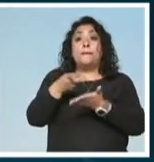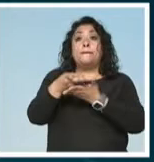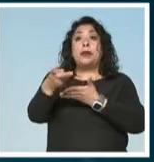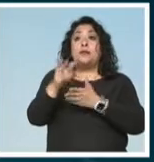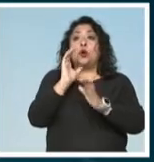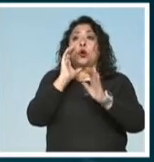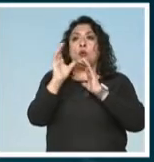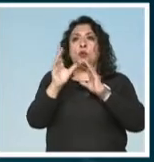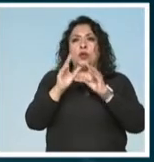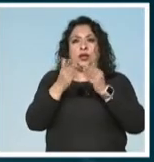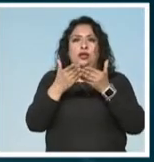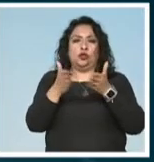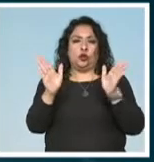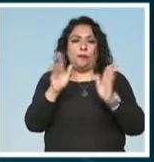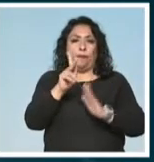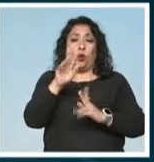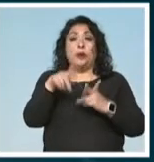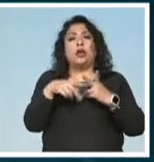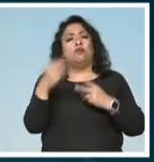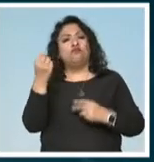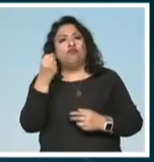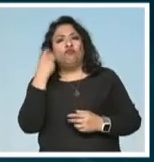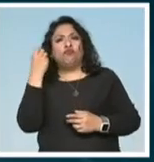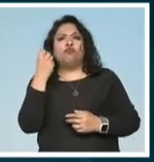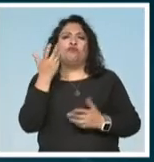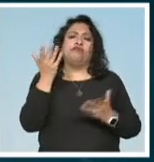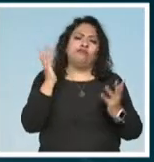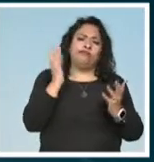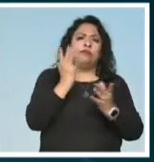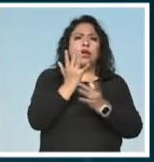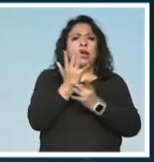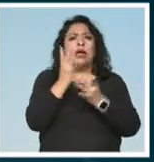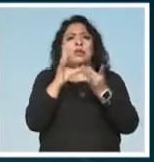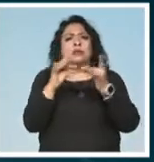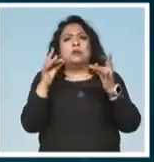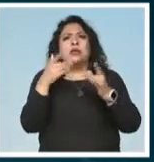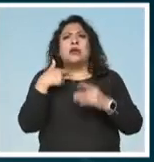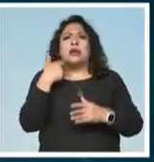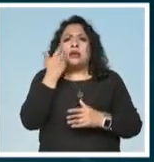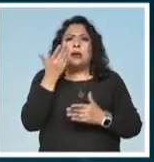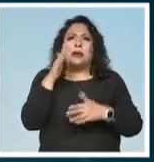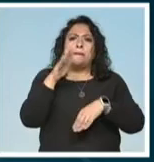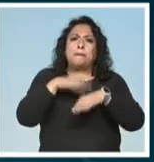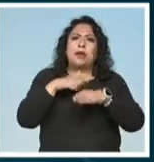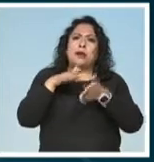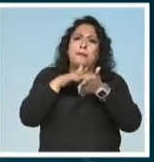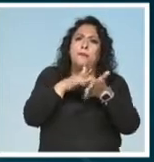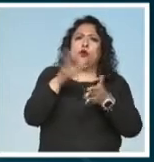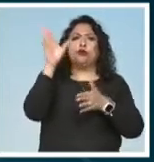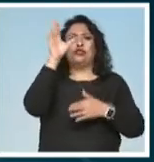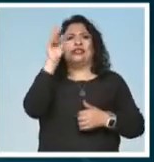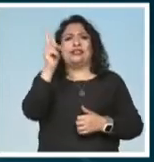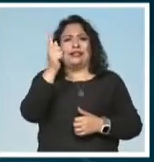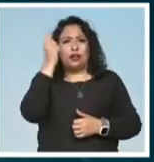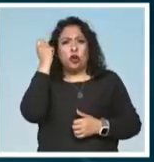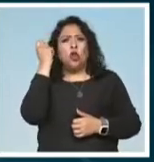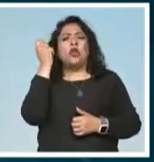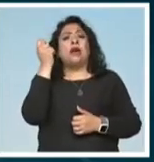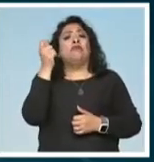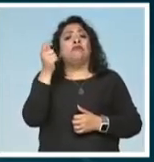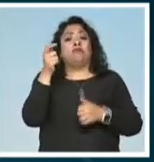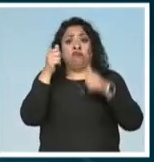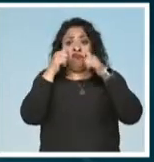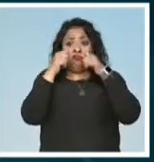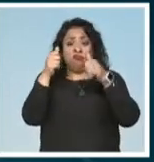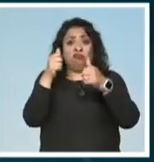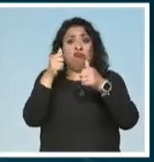en Comunicación Pública. En sus discursos, de una u otra forma, pidieron más apoyo a la ciencia y la tecnología y tomar a la educación como